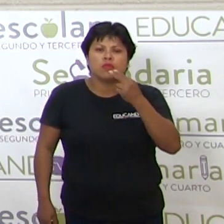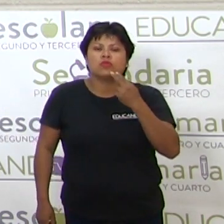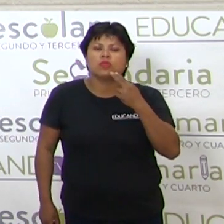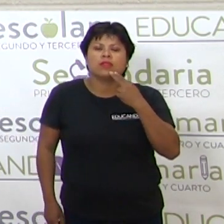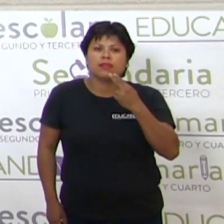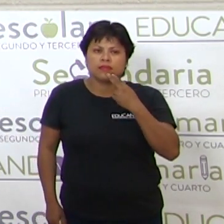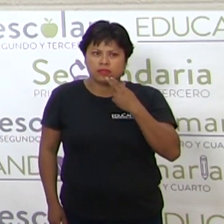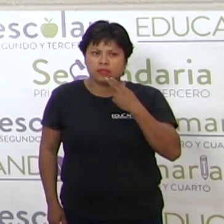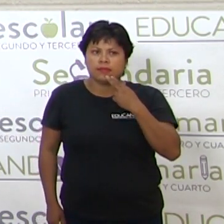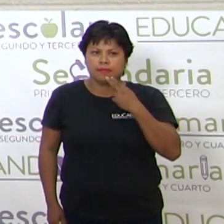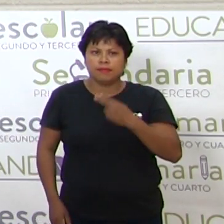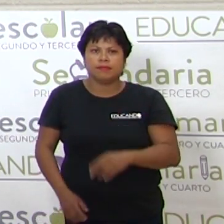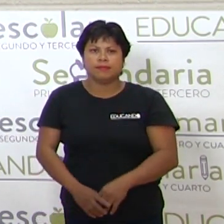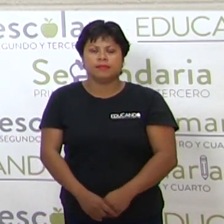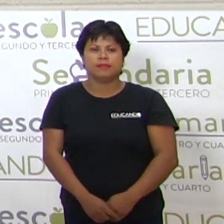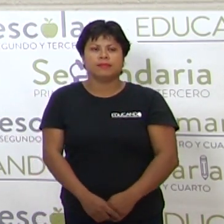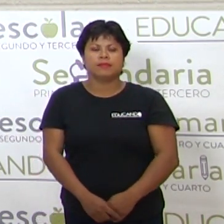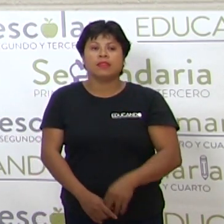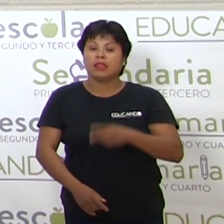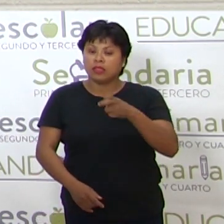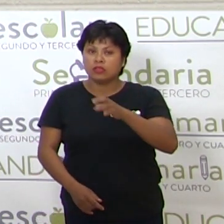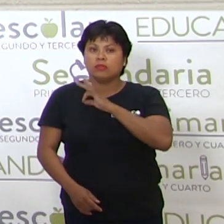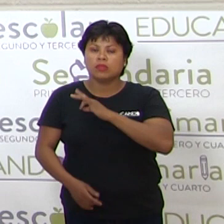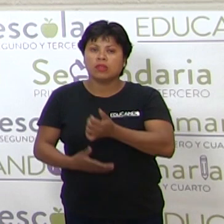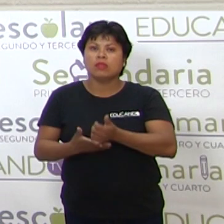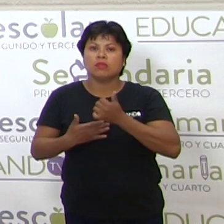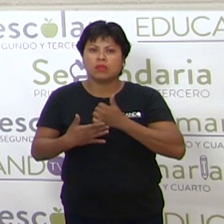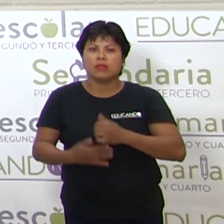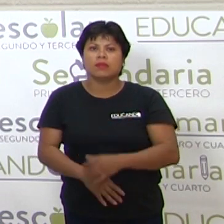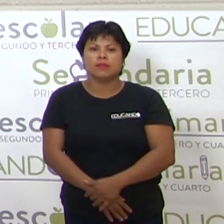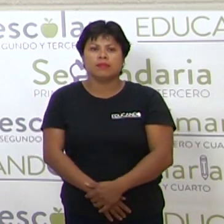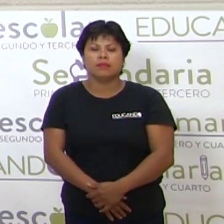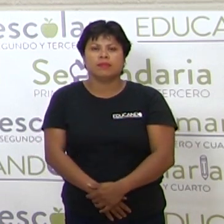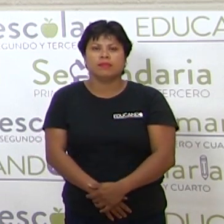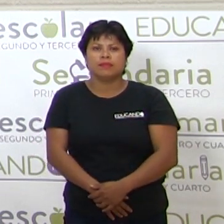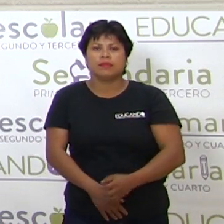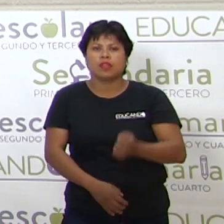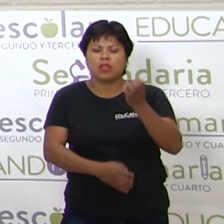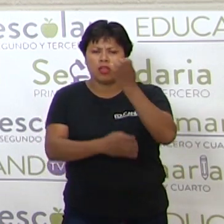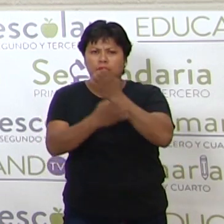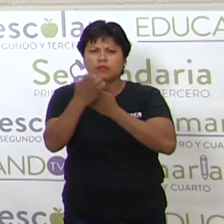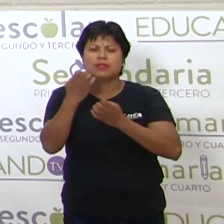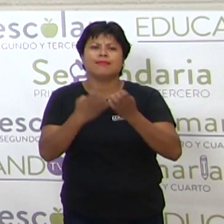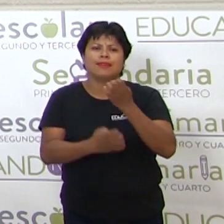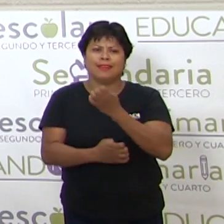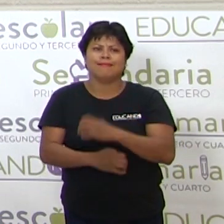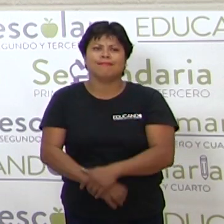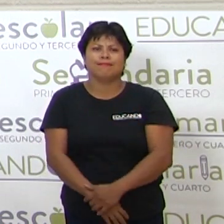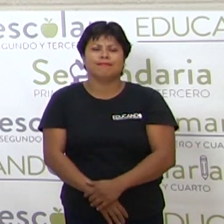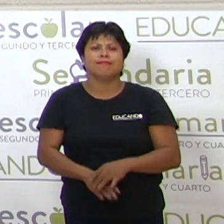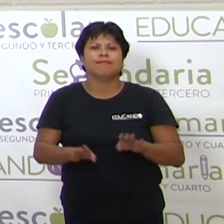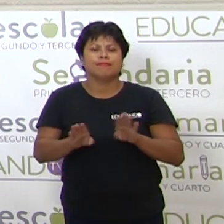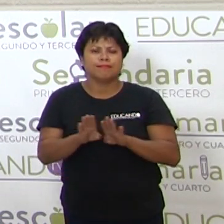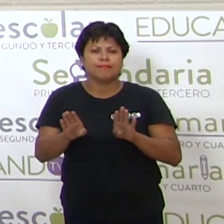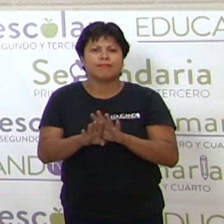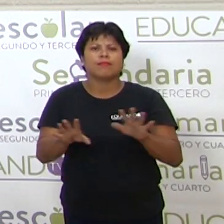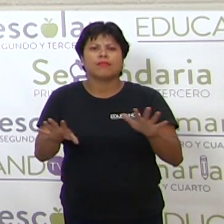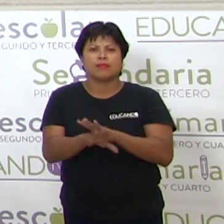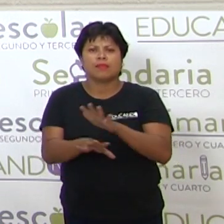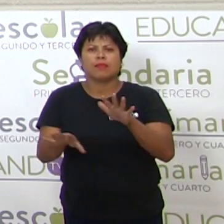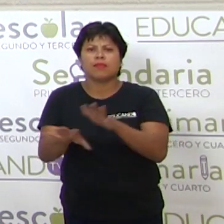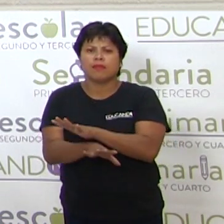utilizan esto nos va a permitir observar cómo cambia